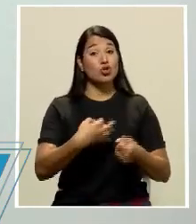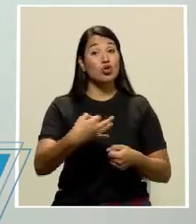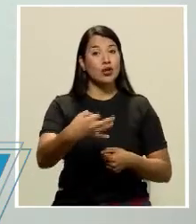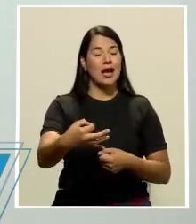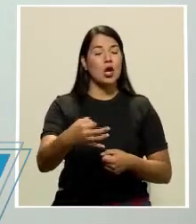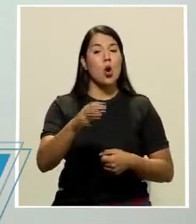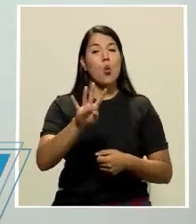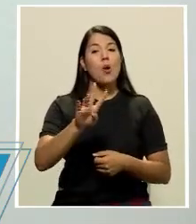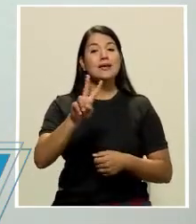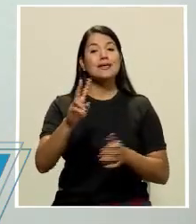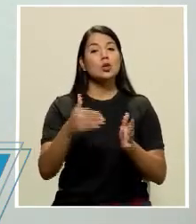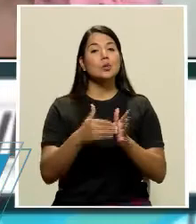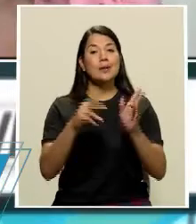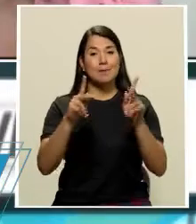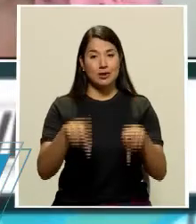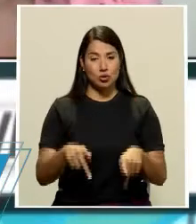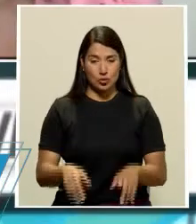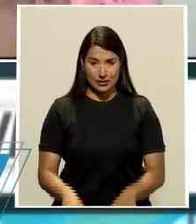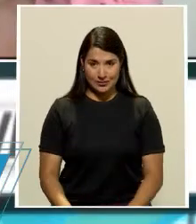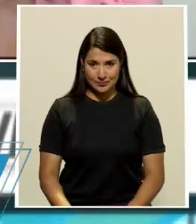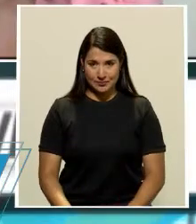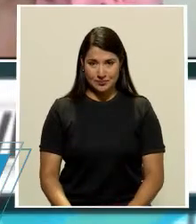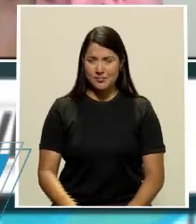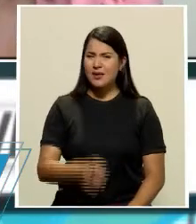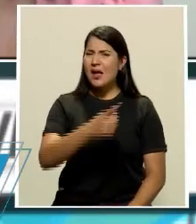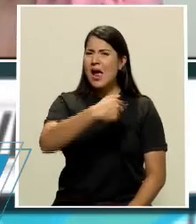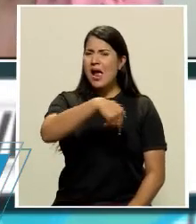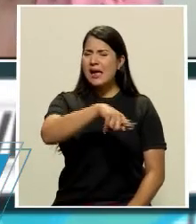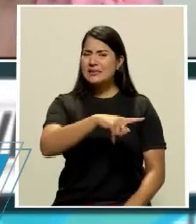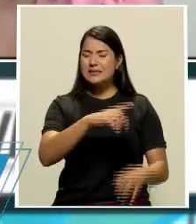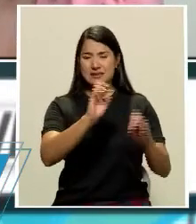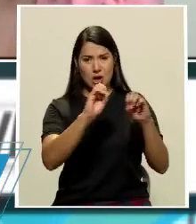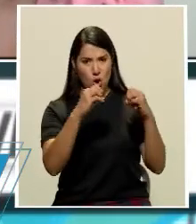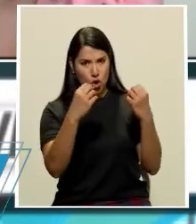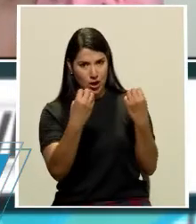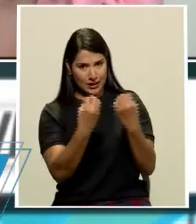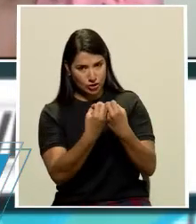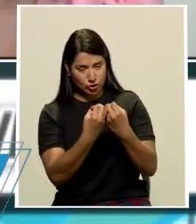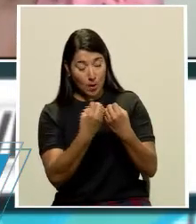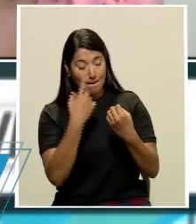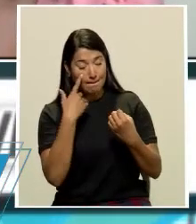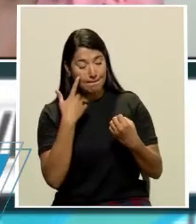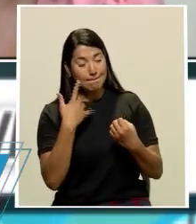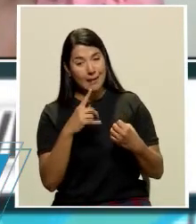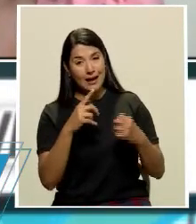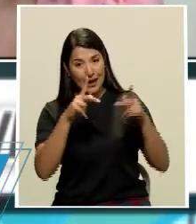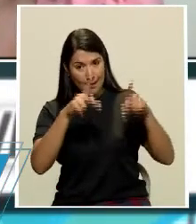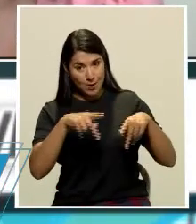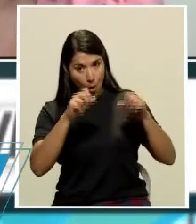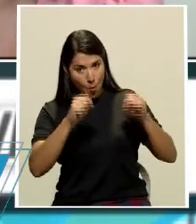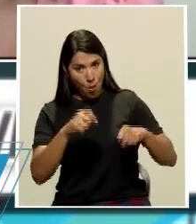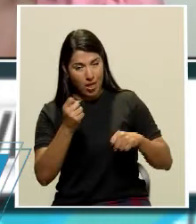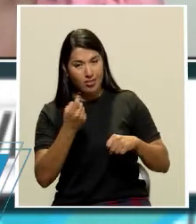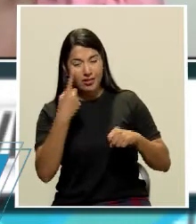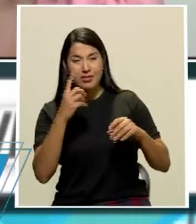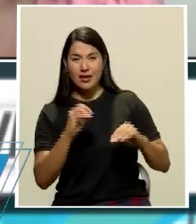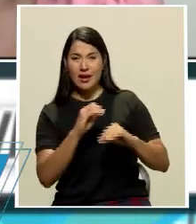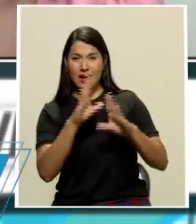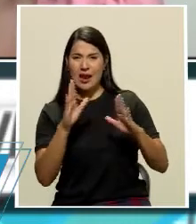42,000 personas. Estas organizaciones, para que la gente lo entienda,